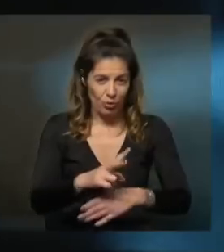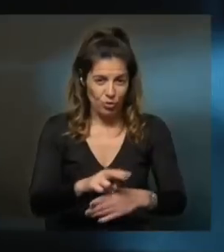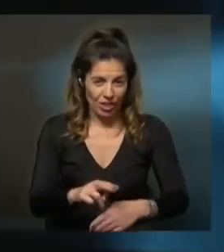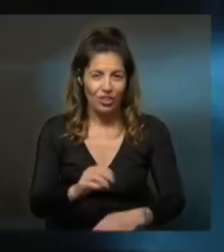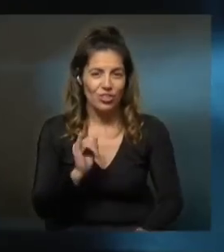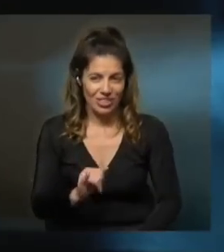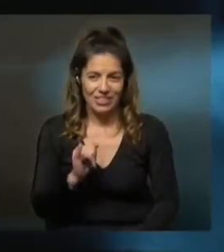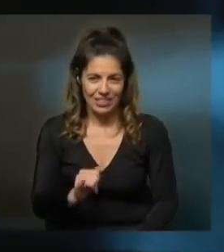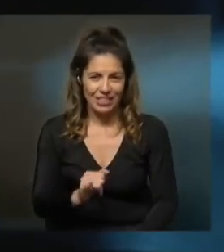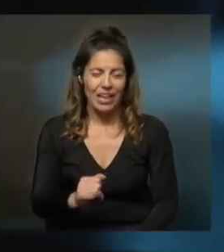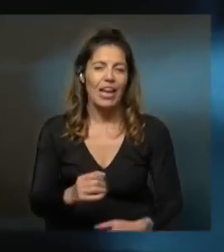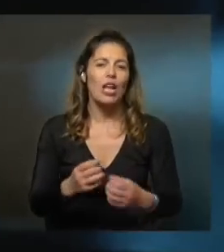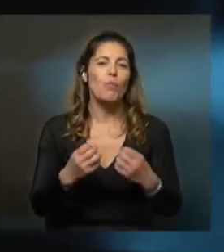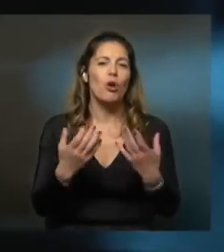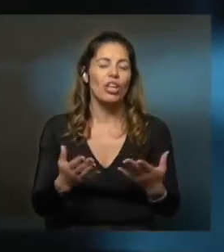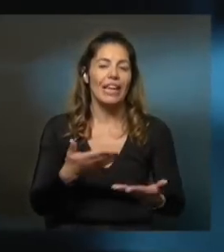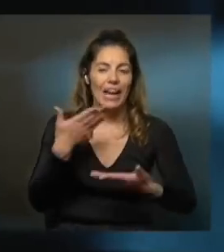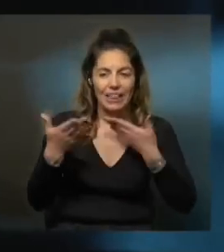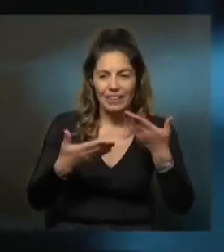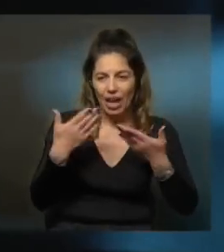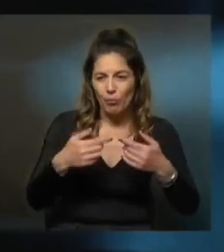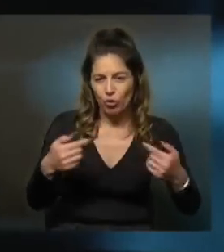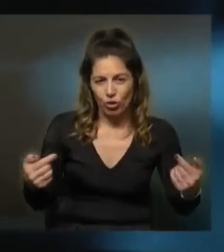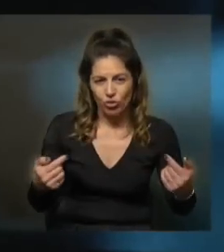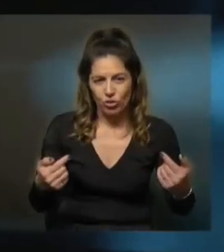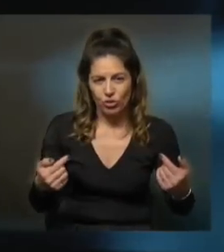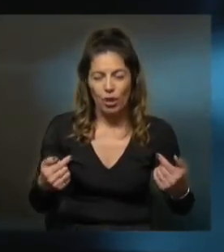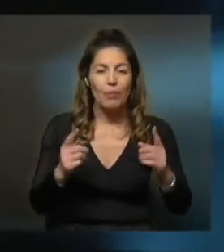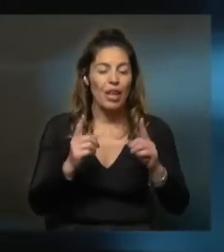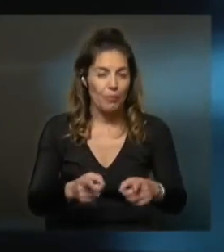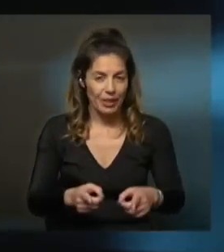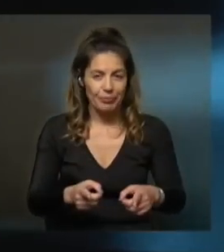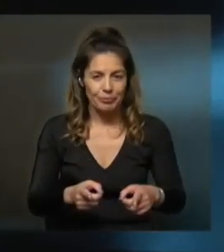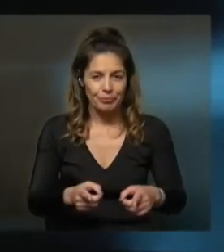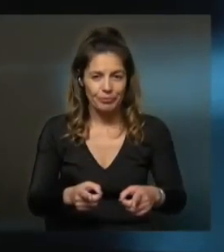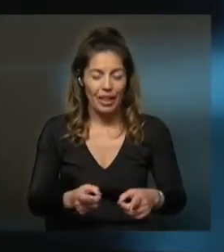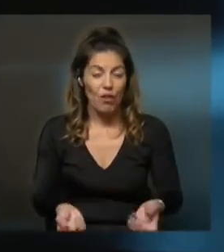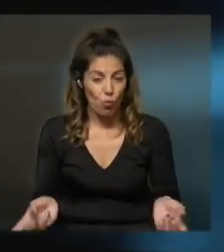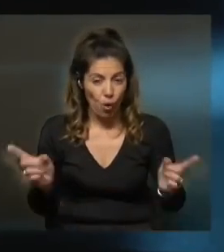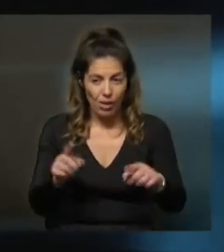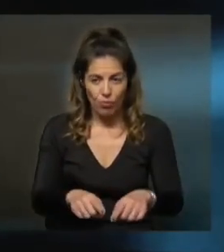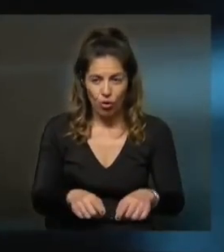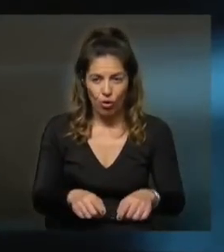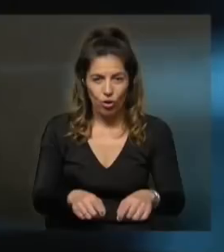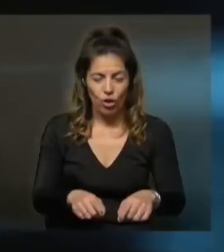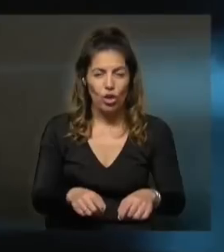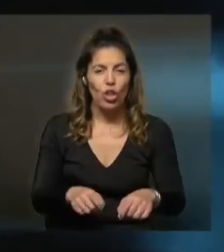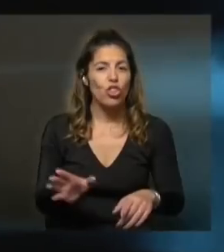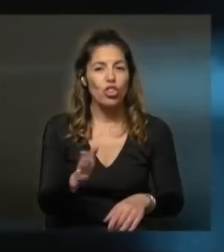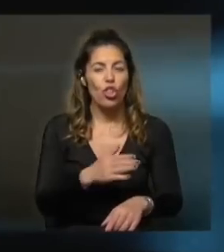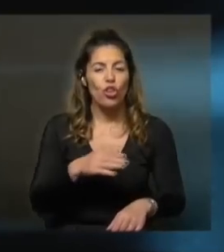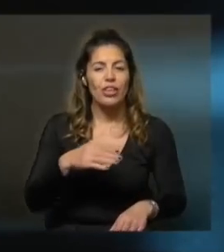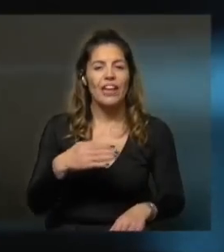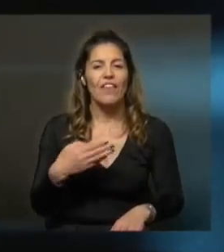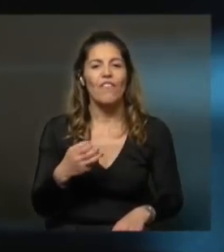el porqué cantamos bueno esos son Por qué cantamos pero está el vuelvo todos de Mario Benedetti porque